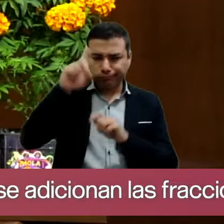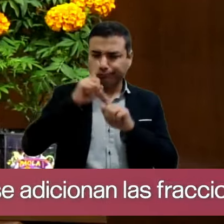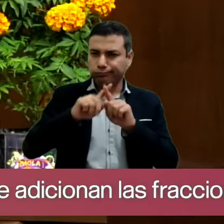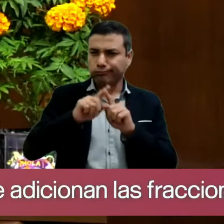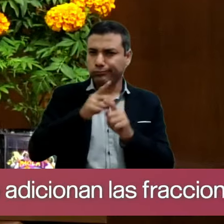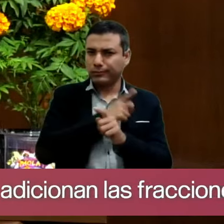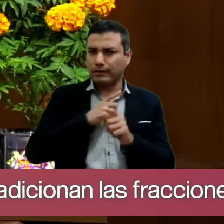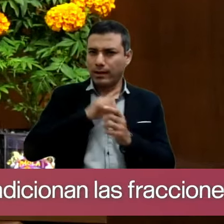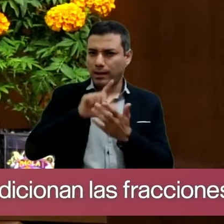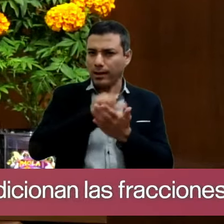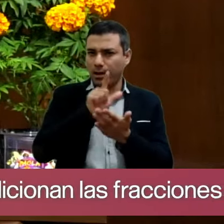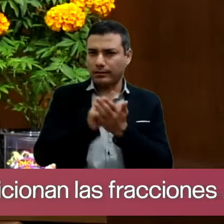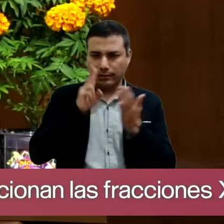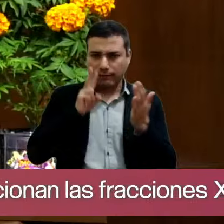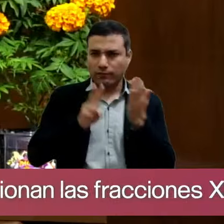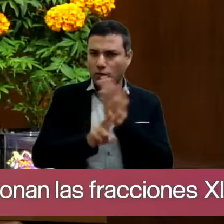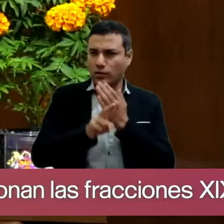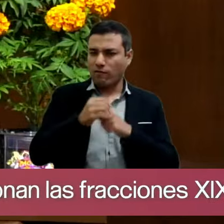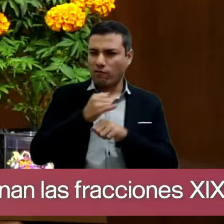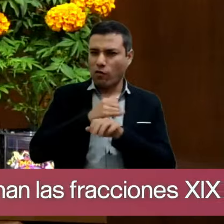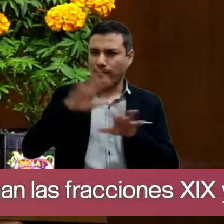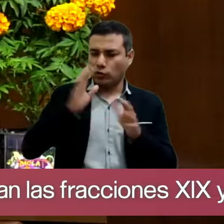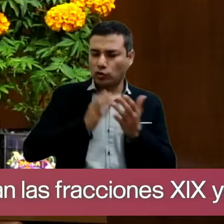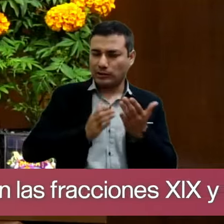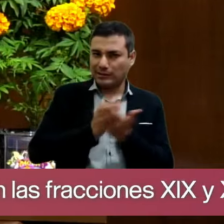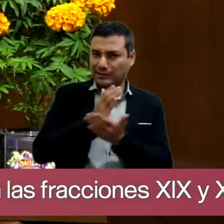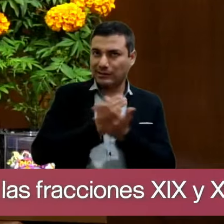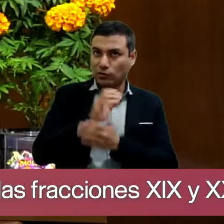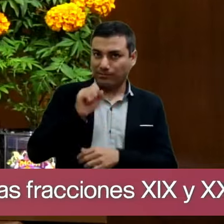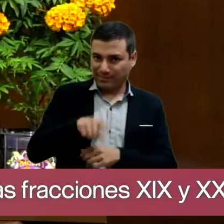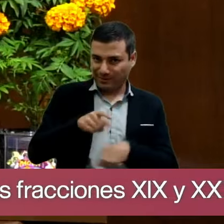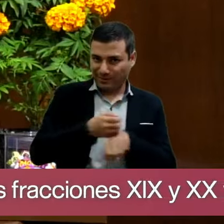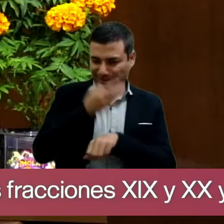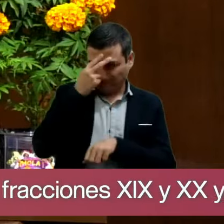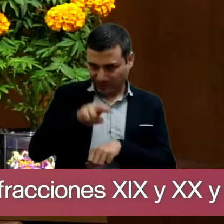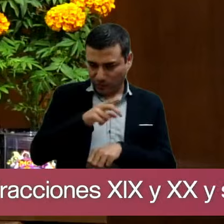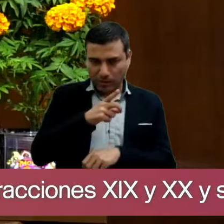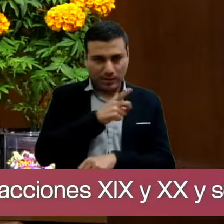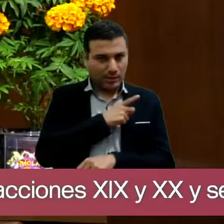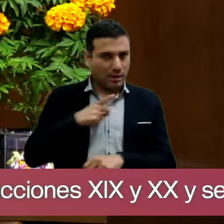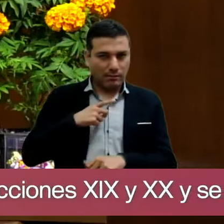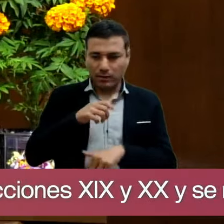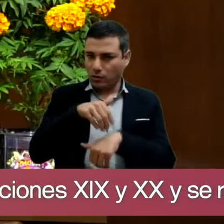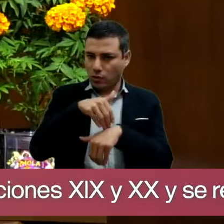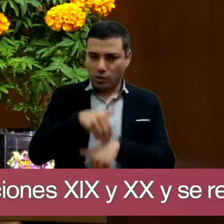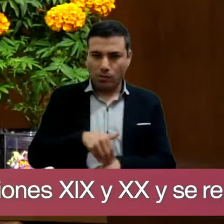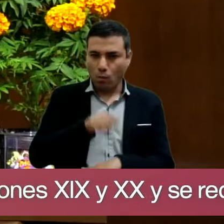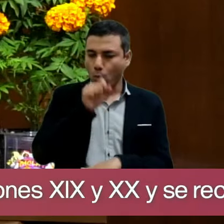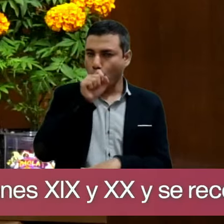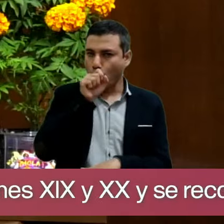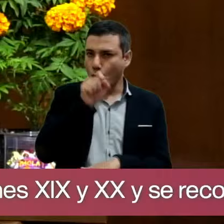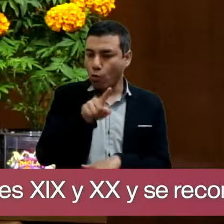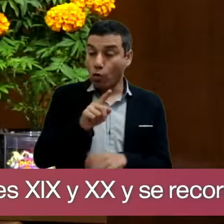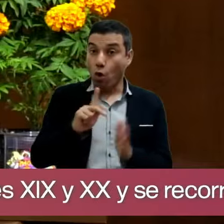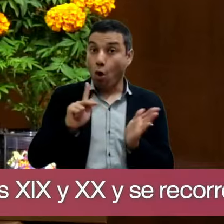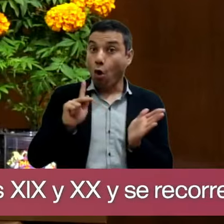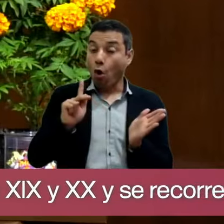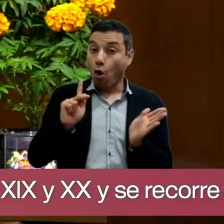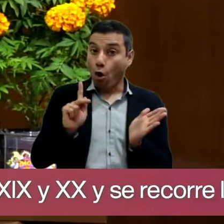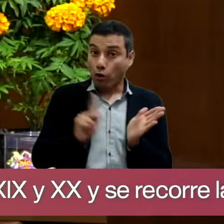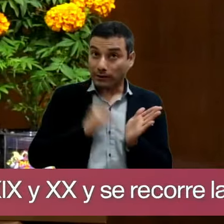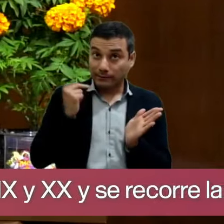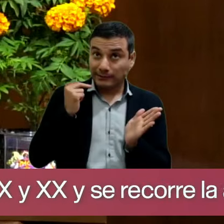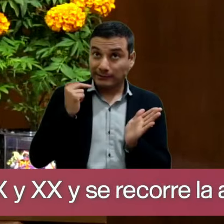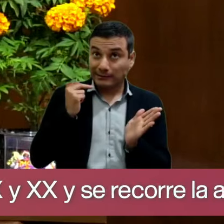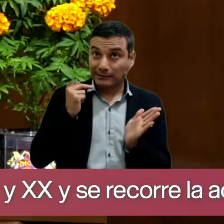de Transparencia y Acceso a la Información Pública del Estado de México y municipios. Nuevamente,